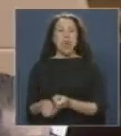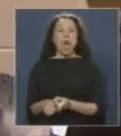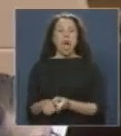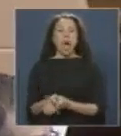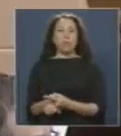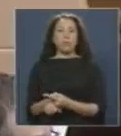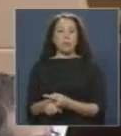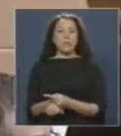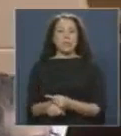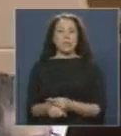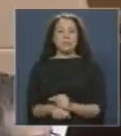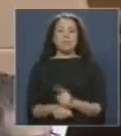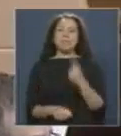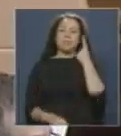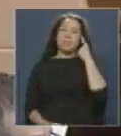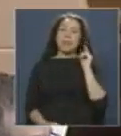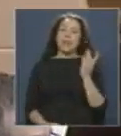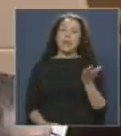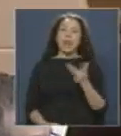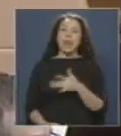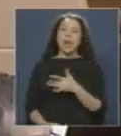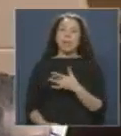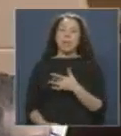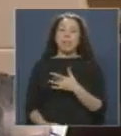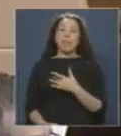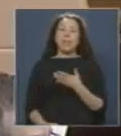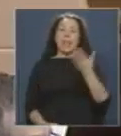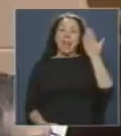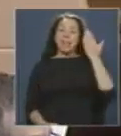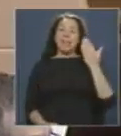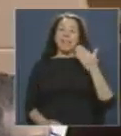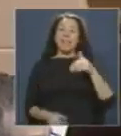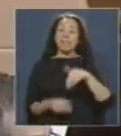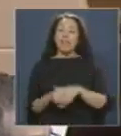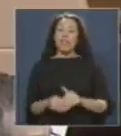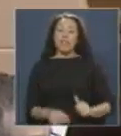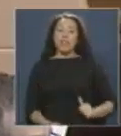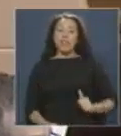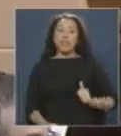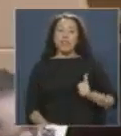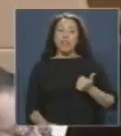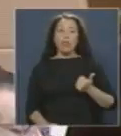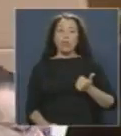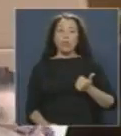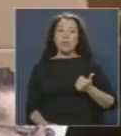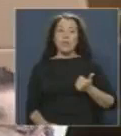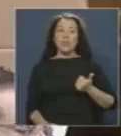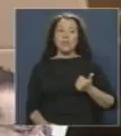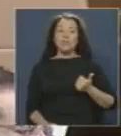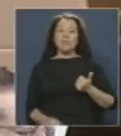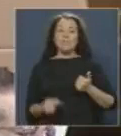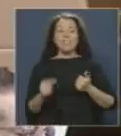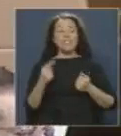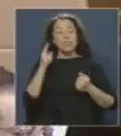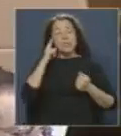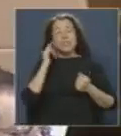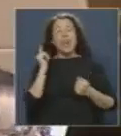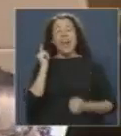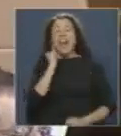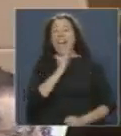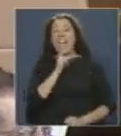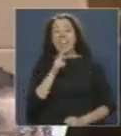automática y lamentablemente el voto voluntario, esto segundo creo que fue un error y el